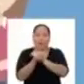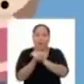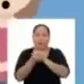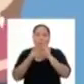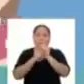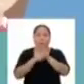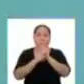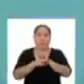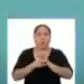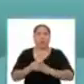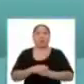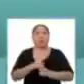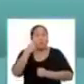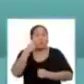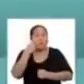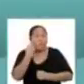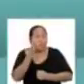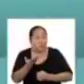llamó este nuevo modelo?